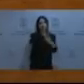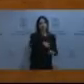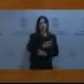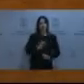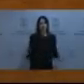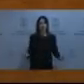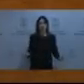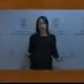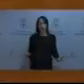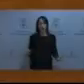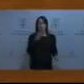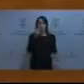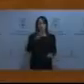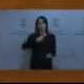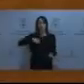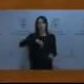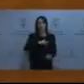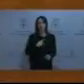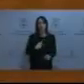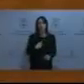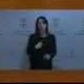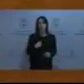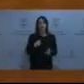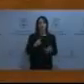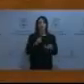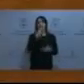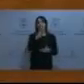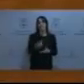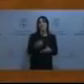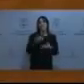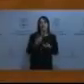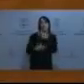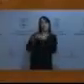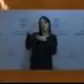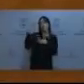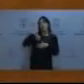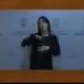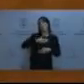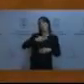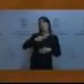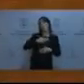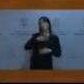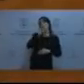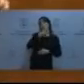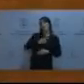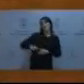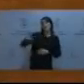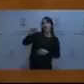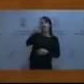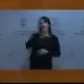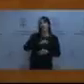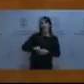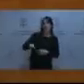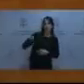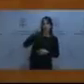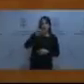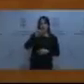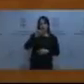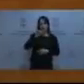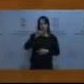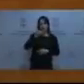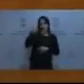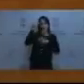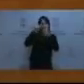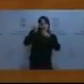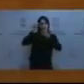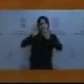porque nos estamos regodeando en nuestro glorioso pasado, nos estamos revolcando en nuestras victorias del pasado y